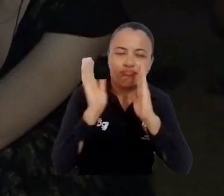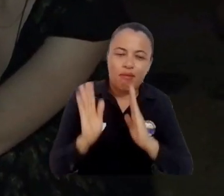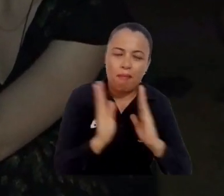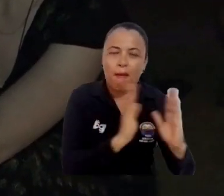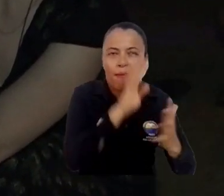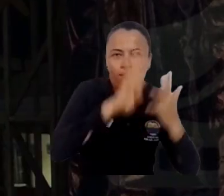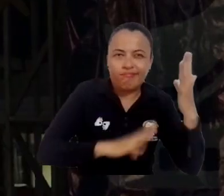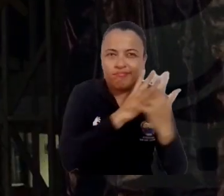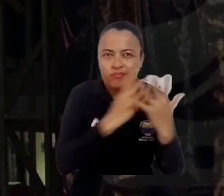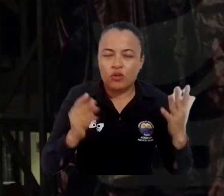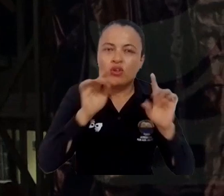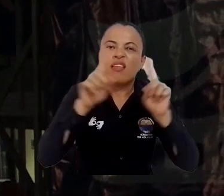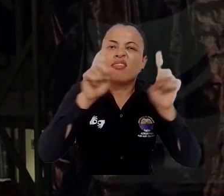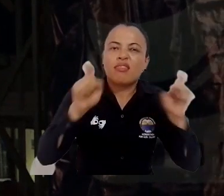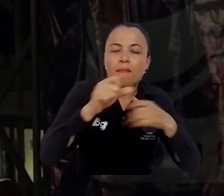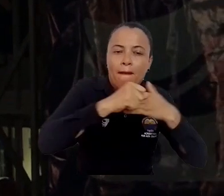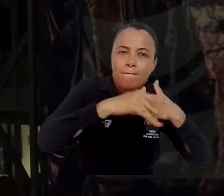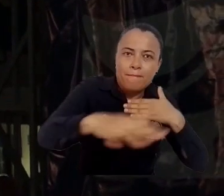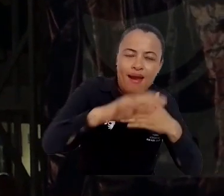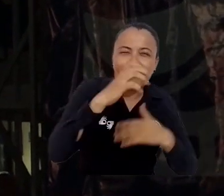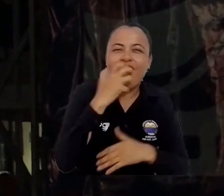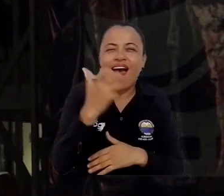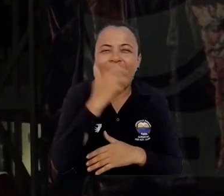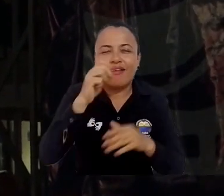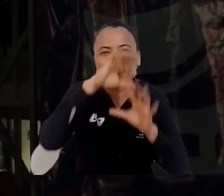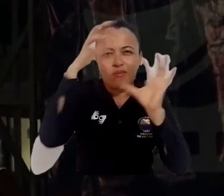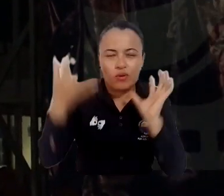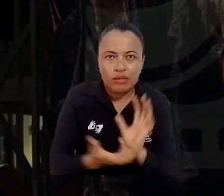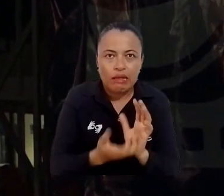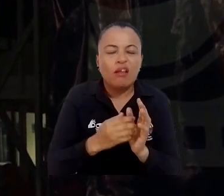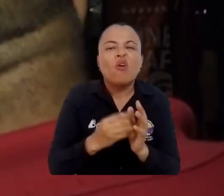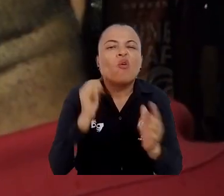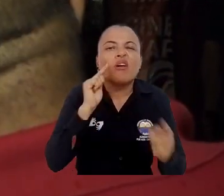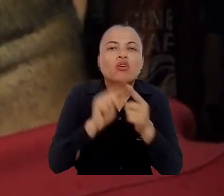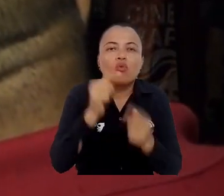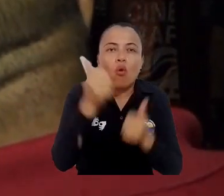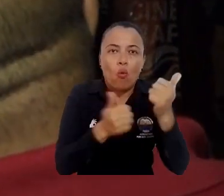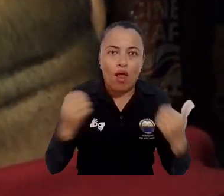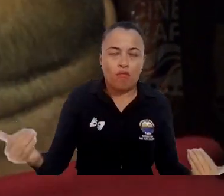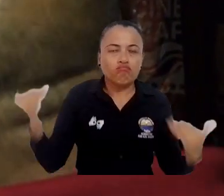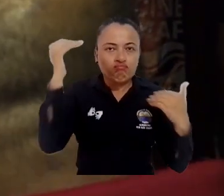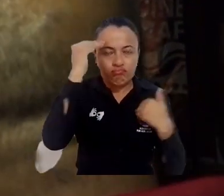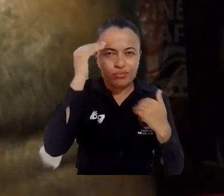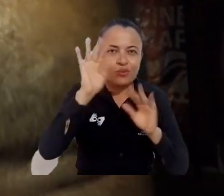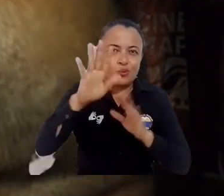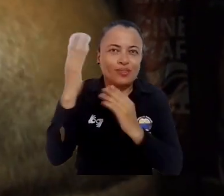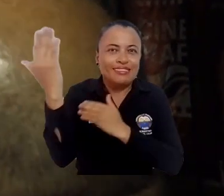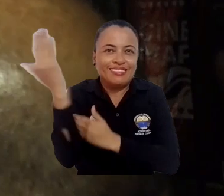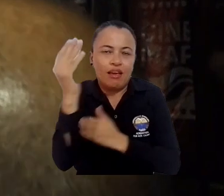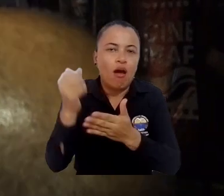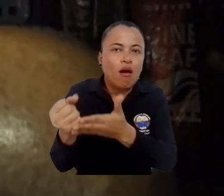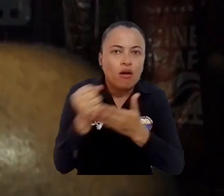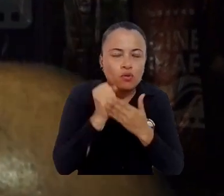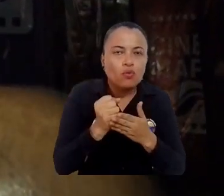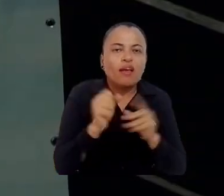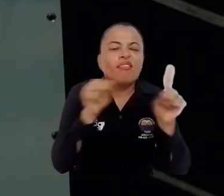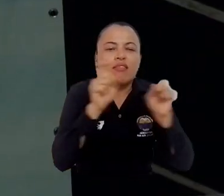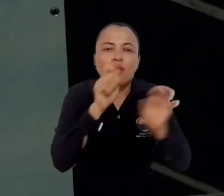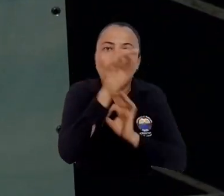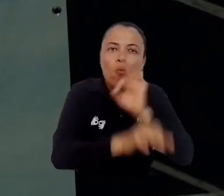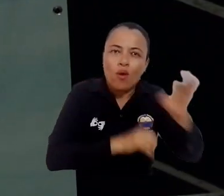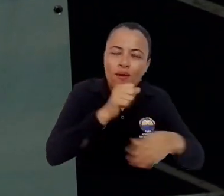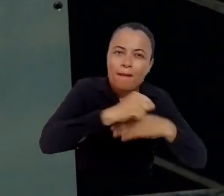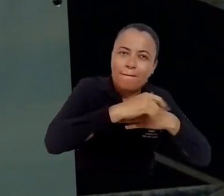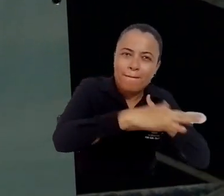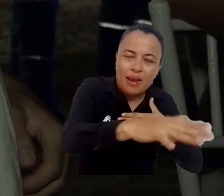a la temática el mar y el calentamiento global con la que se busca crear conciencia a través del cine sobre la conservación del patrimonio